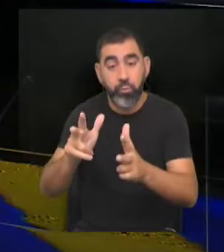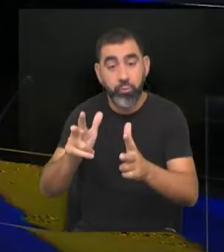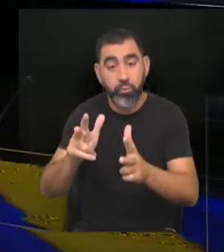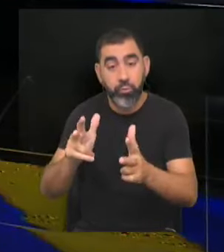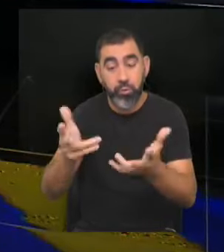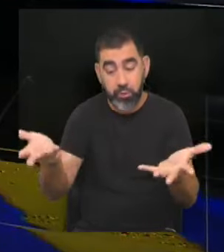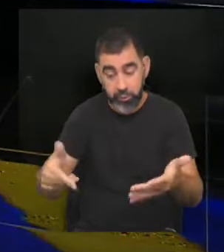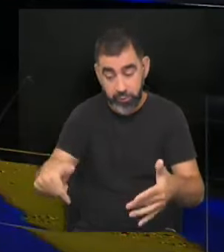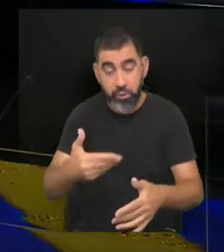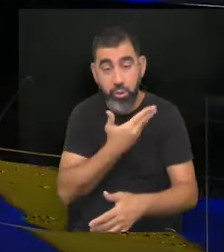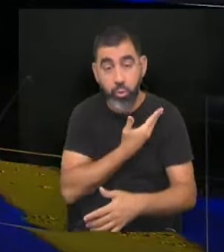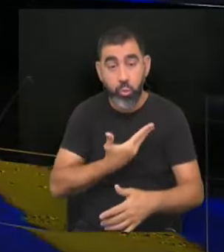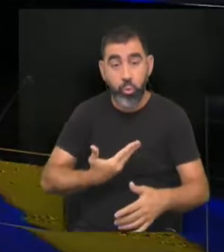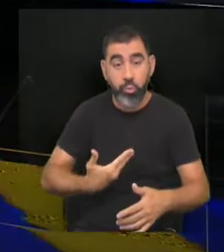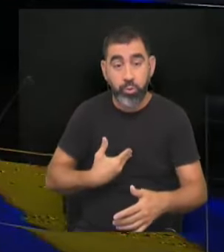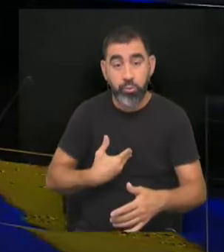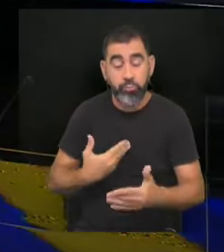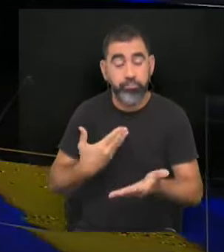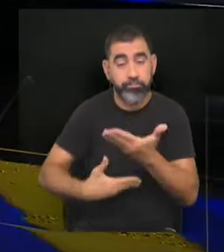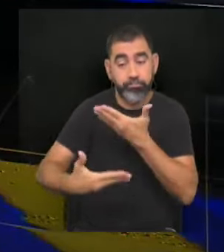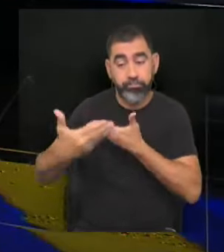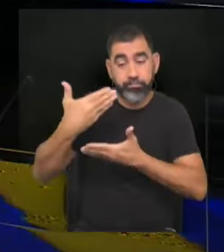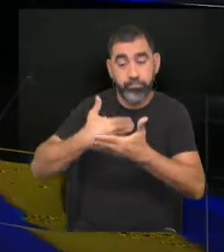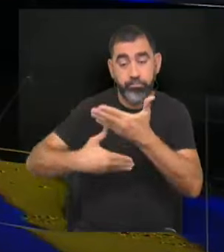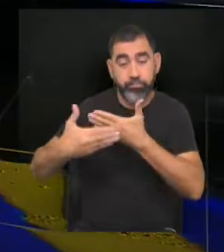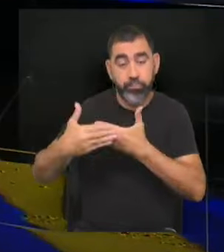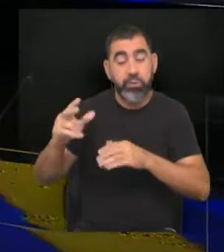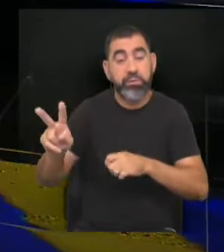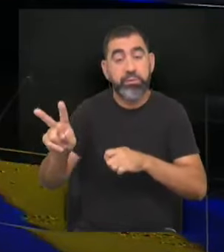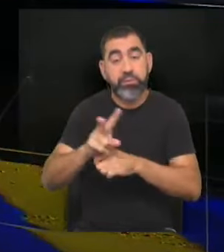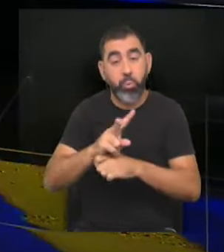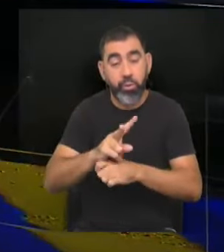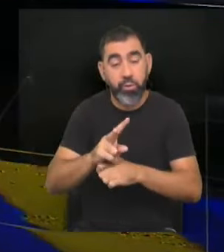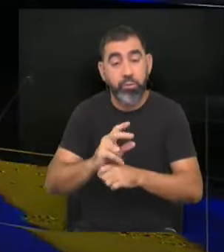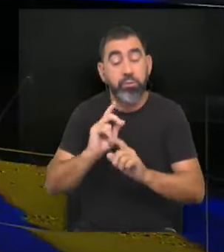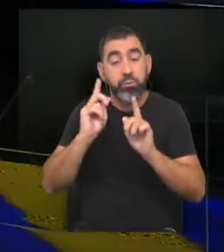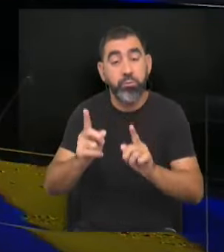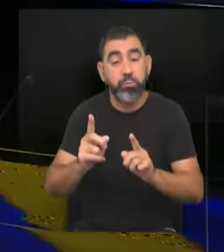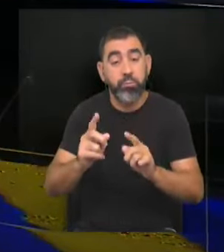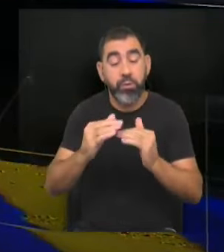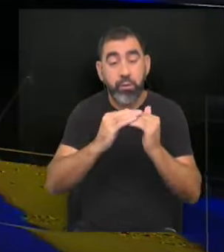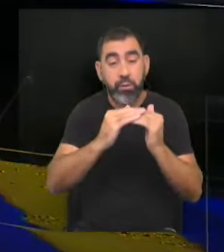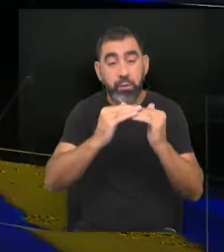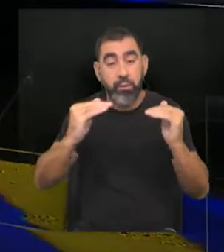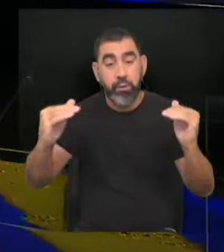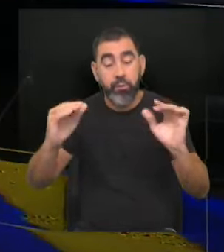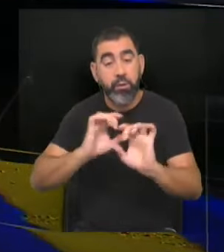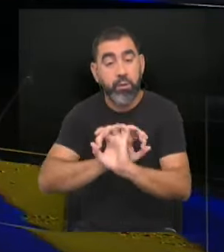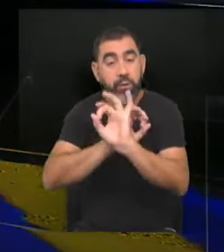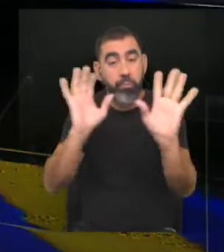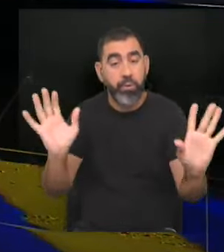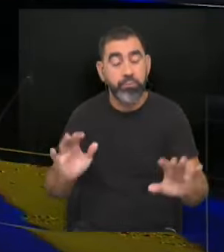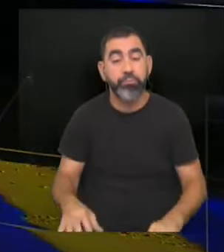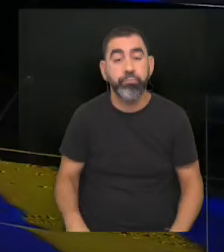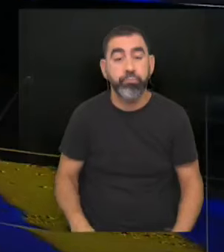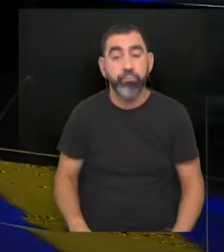la actual administración ha generado retrocesos en materia de seguridad también de estabilidad y transparencia en el marco